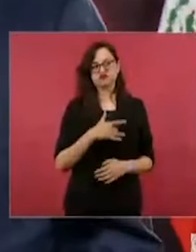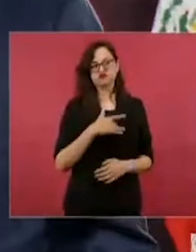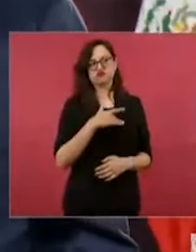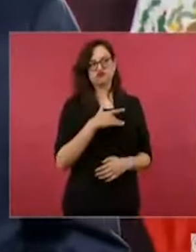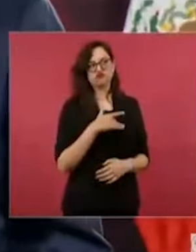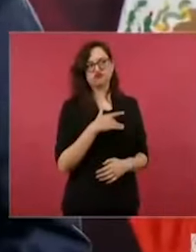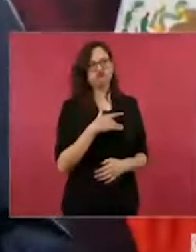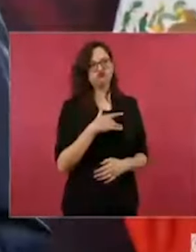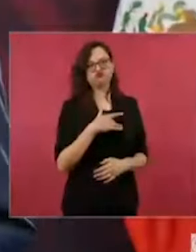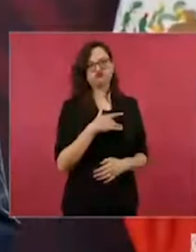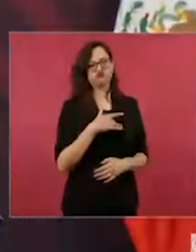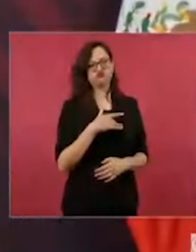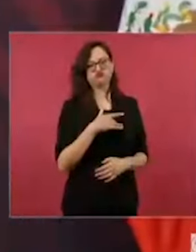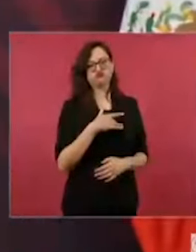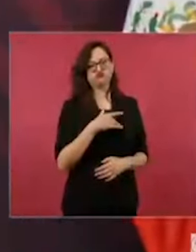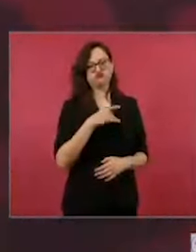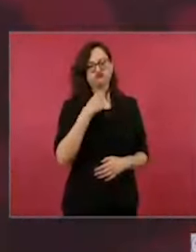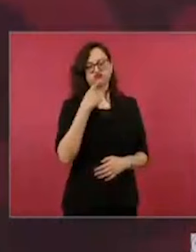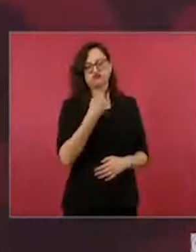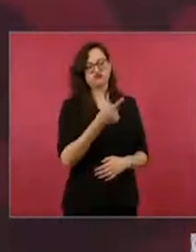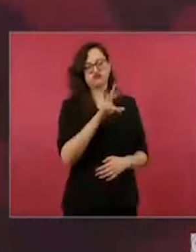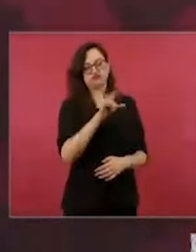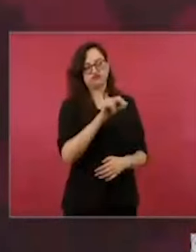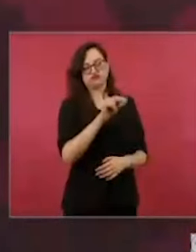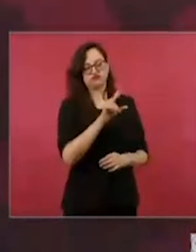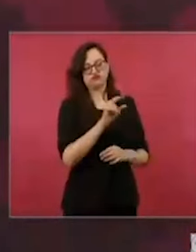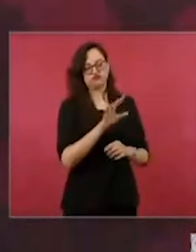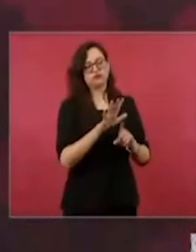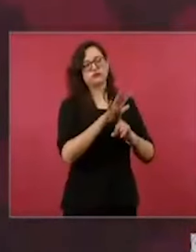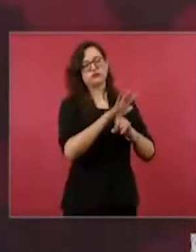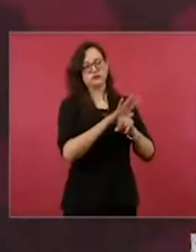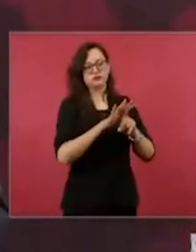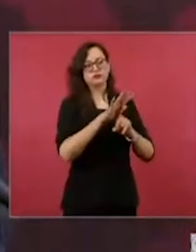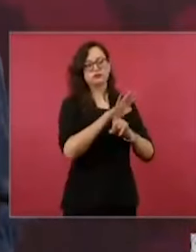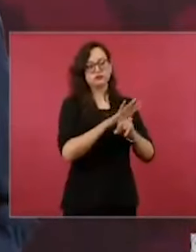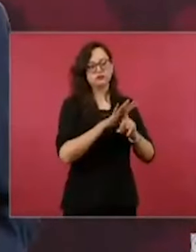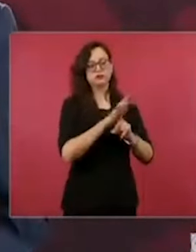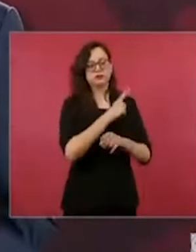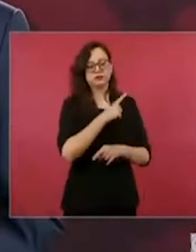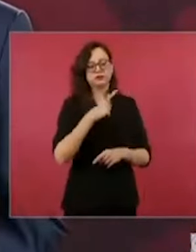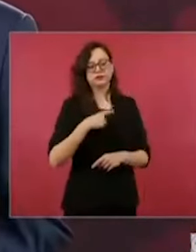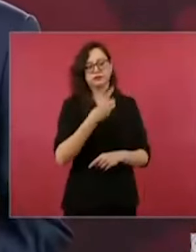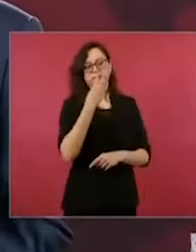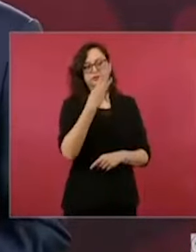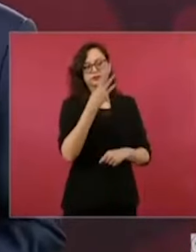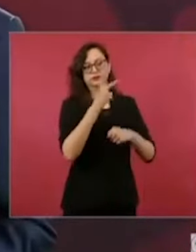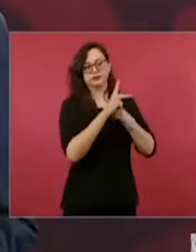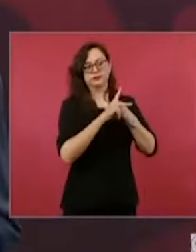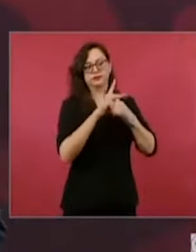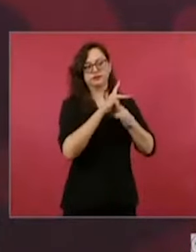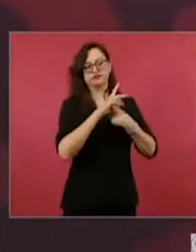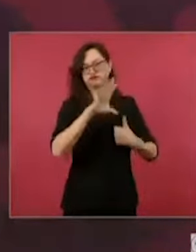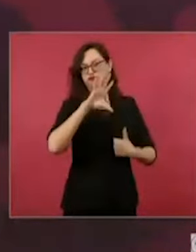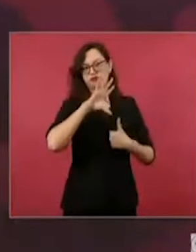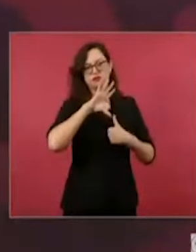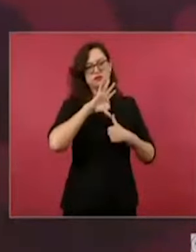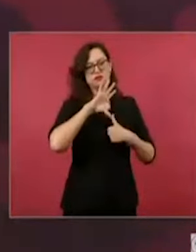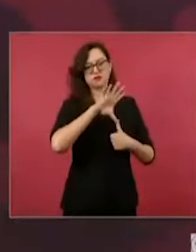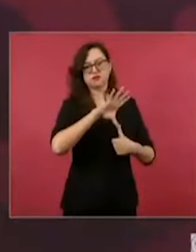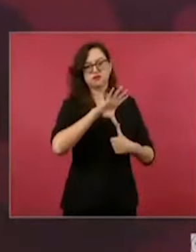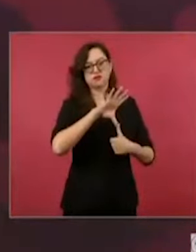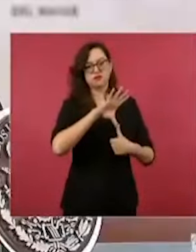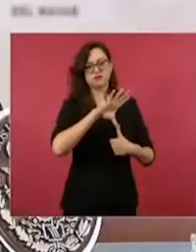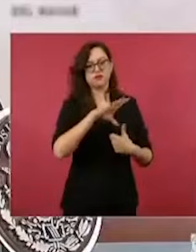pusieron sobre sobre la mesa el día de hoy el presidente Eh pues asegura destaca que no va haber deportaciones luego de ayer de